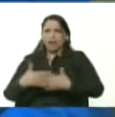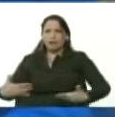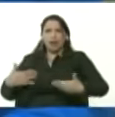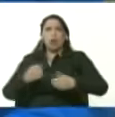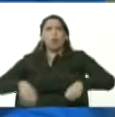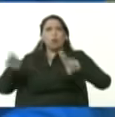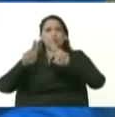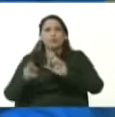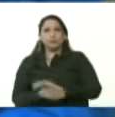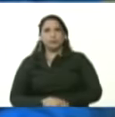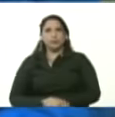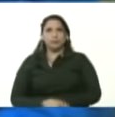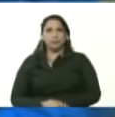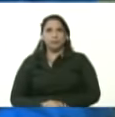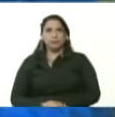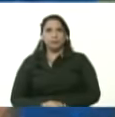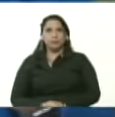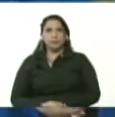Naciones Unidas.